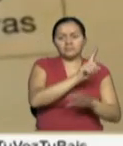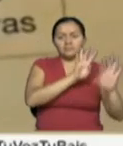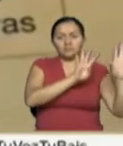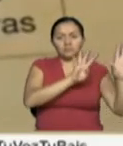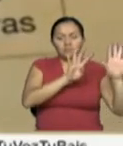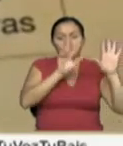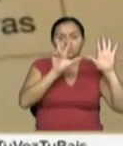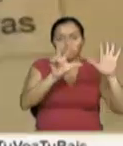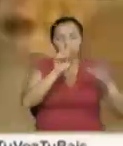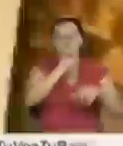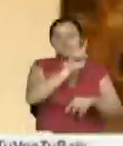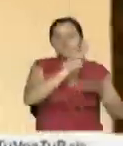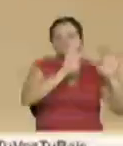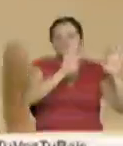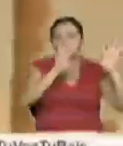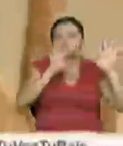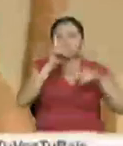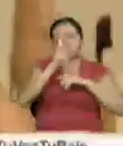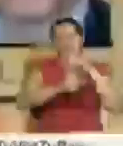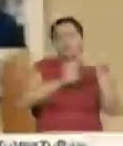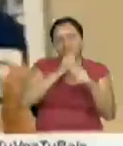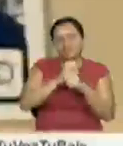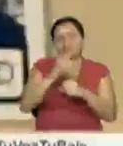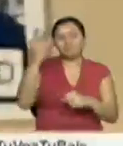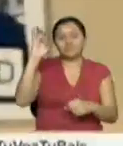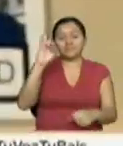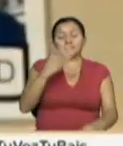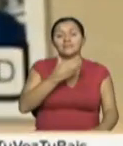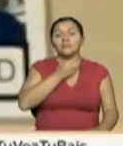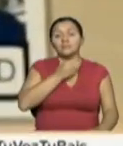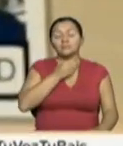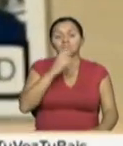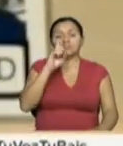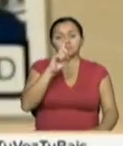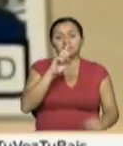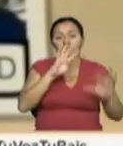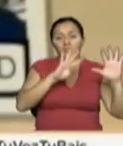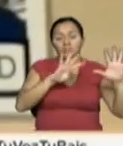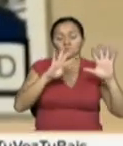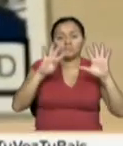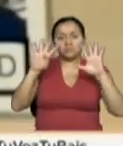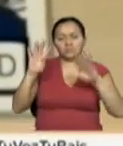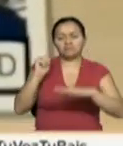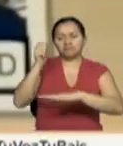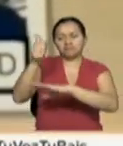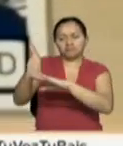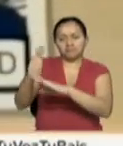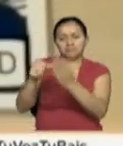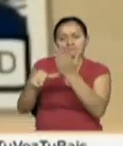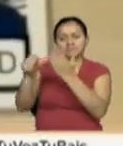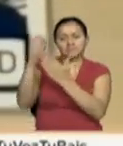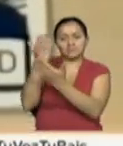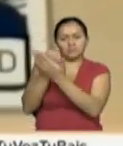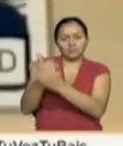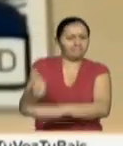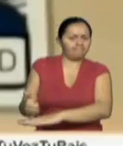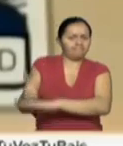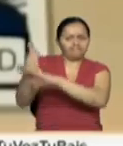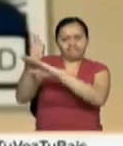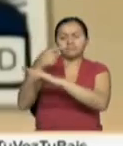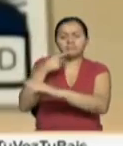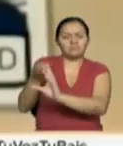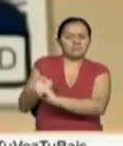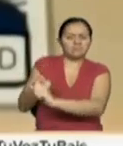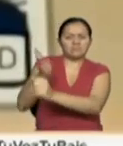1998 y 1999. El 17 de agosto de 1999 fue designado superministro de Economía. Renunció a su